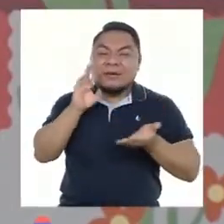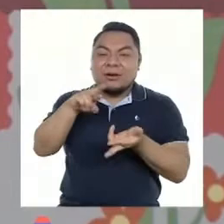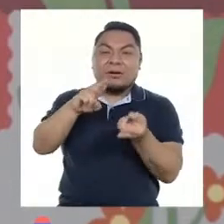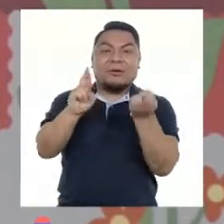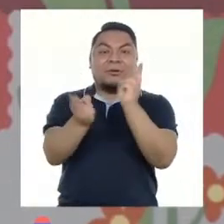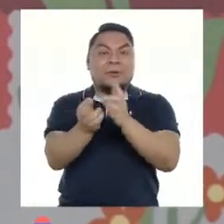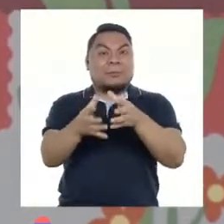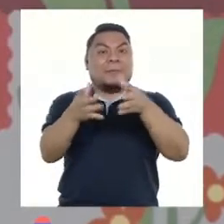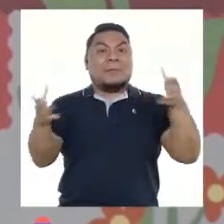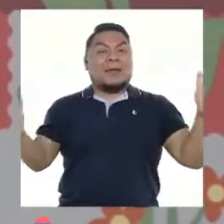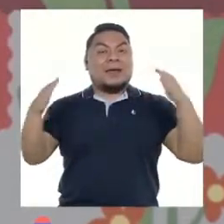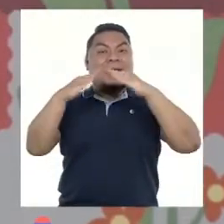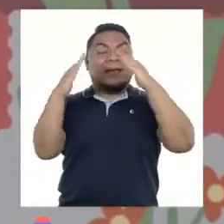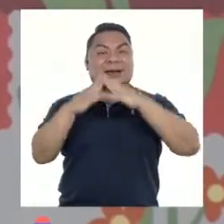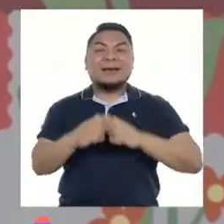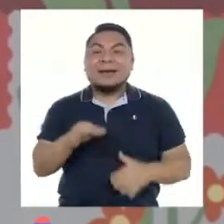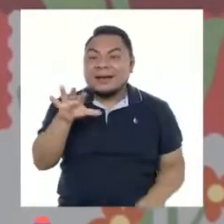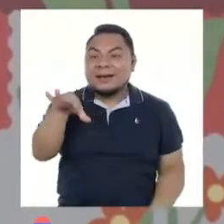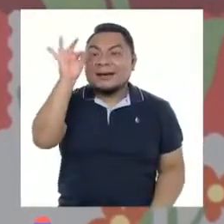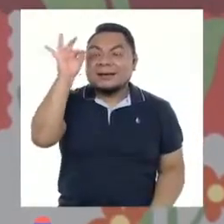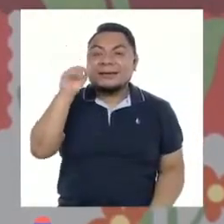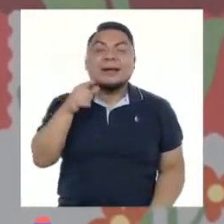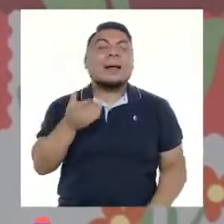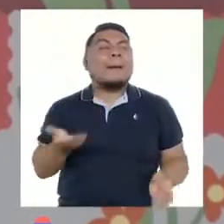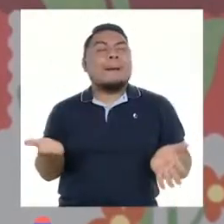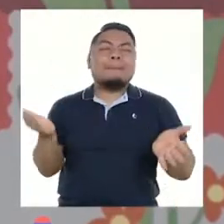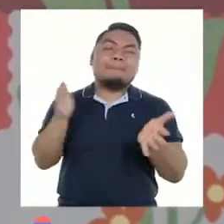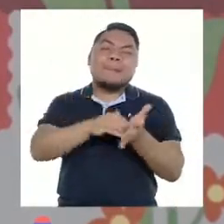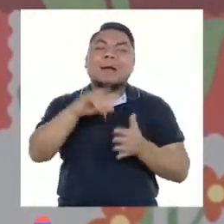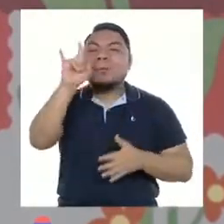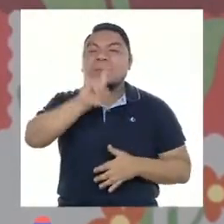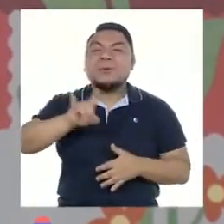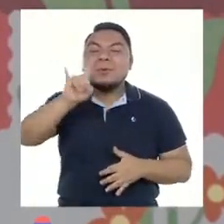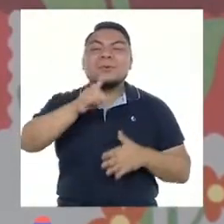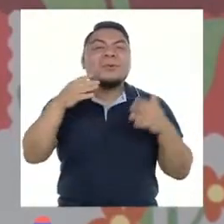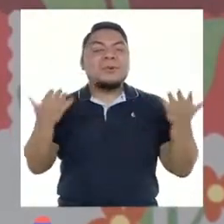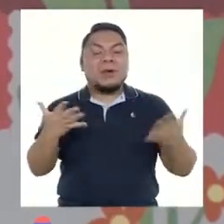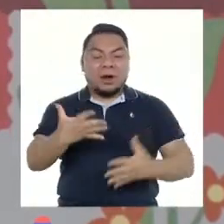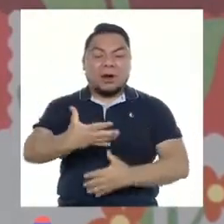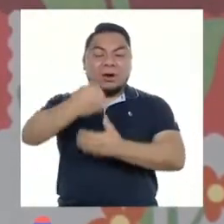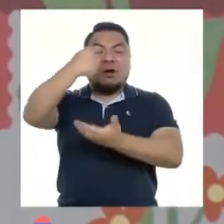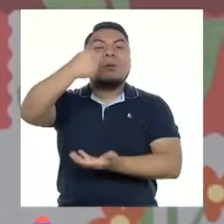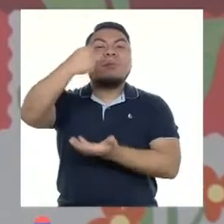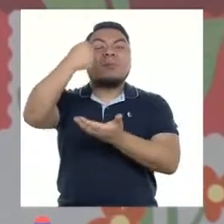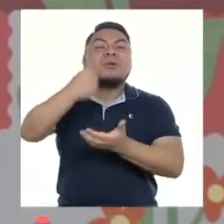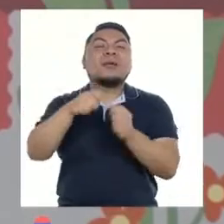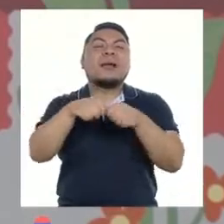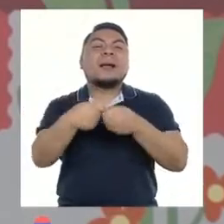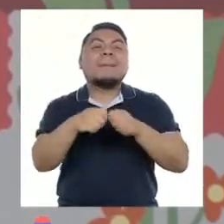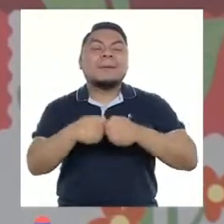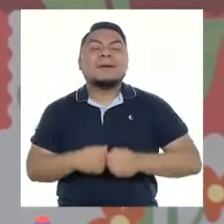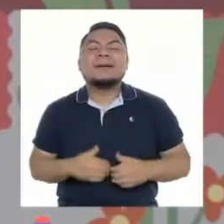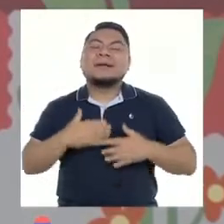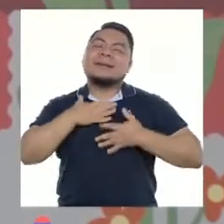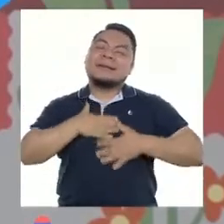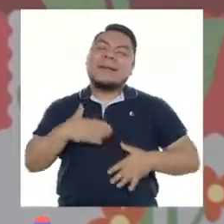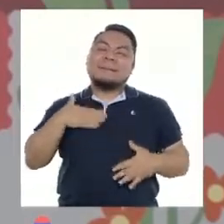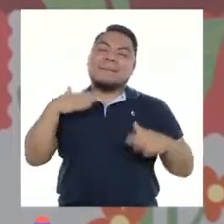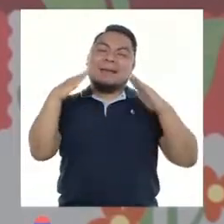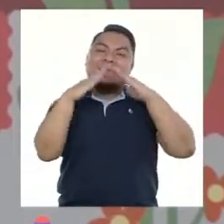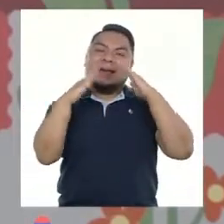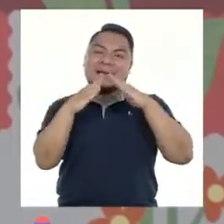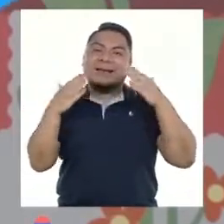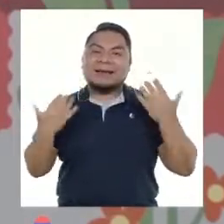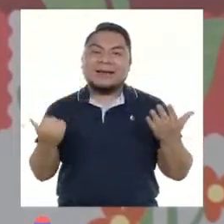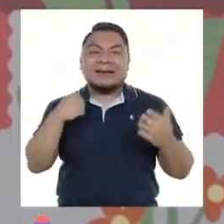mayor cantidad en casa. Descubrimos que lo que más se usa son las bolsas de plástico. Felizmente en mi casa ya